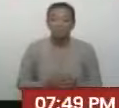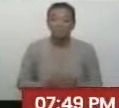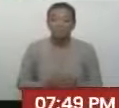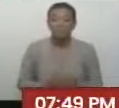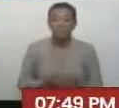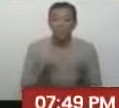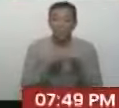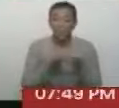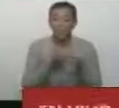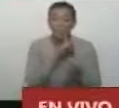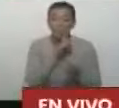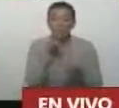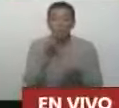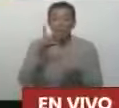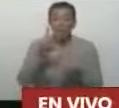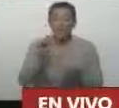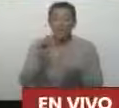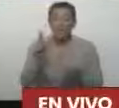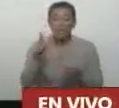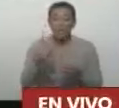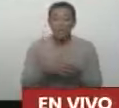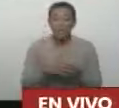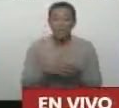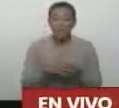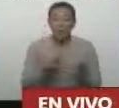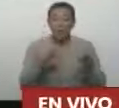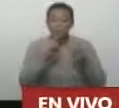El equipo se llama David y Golial.